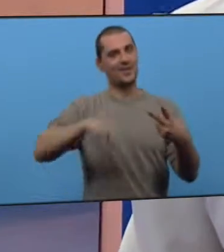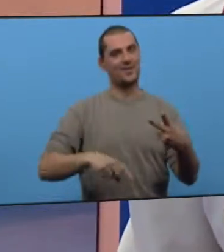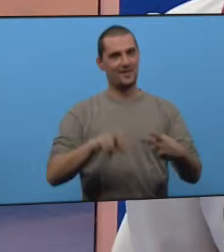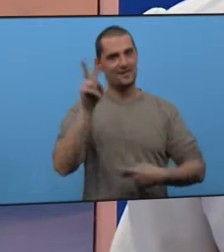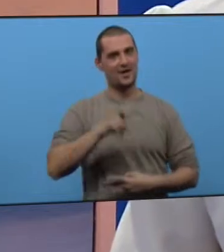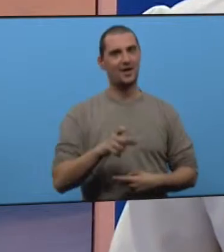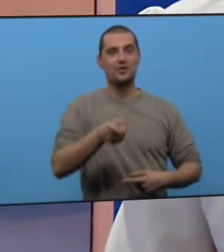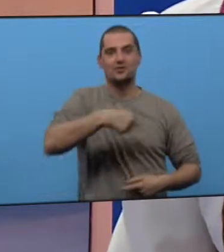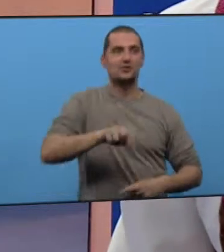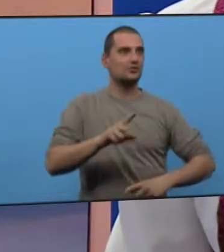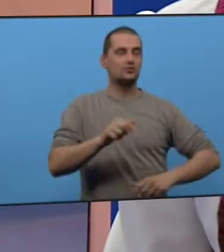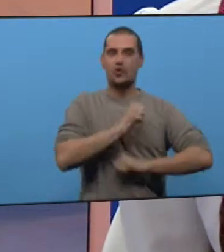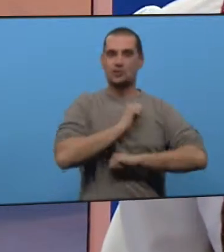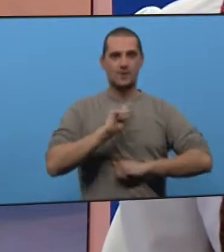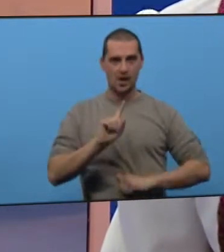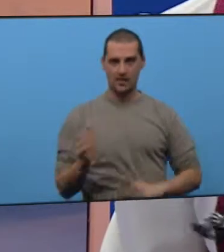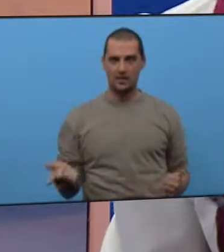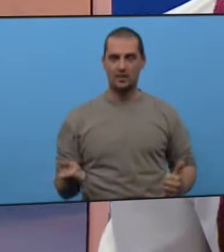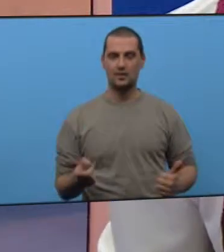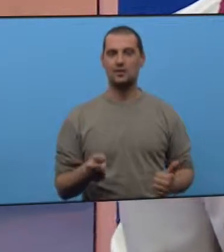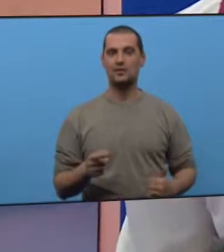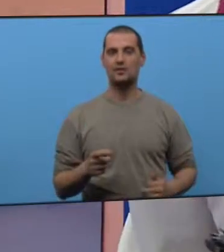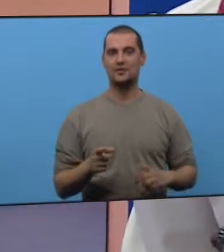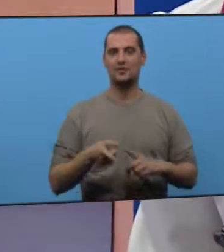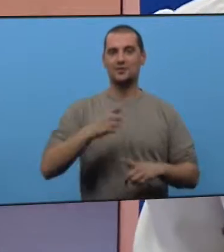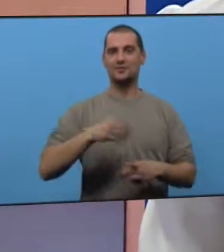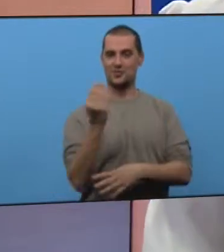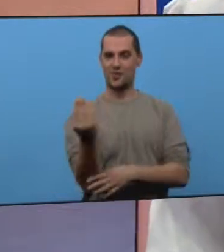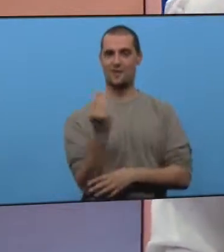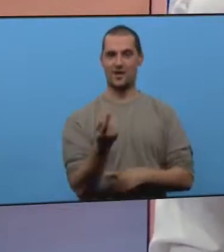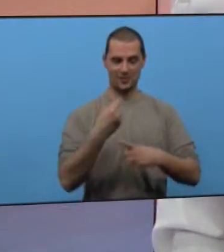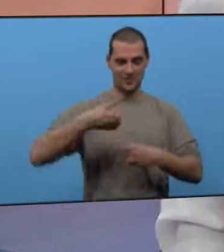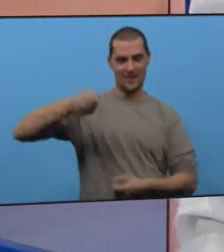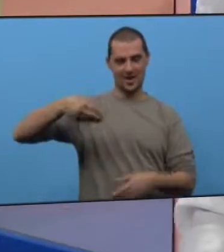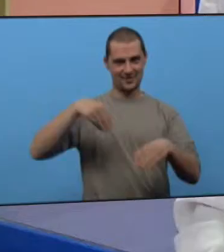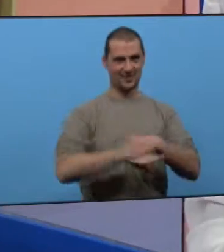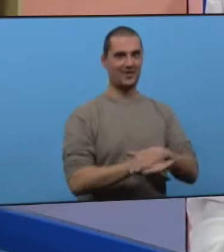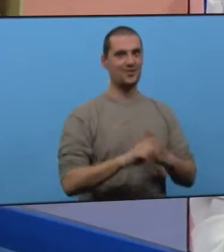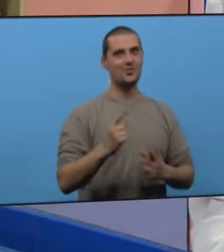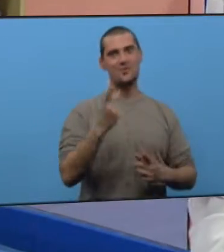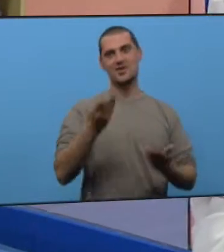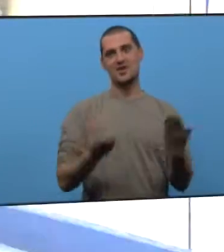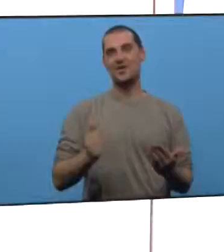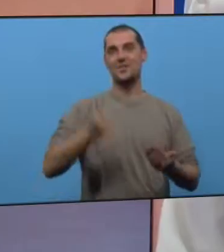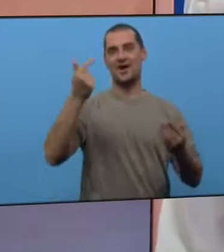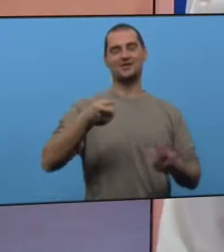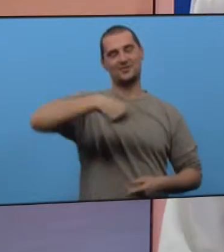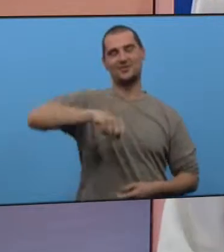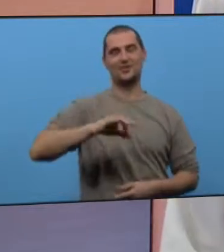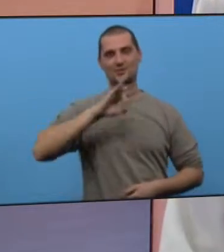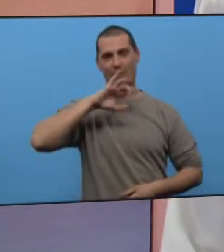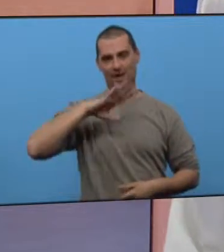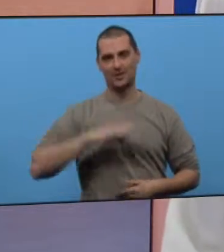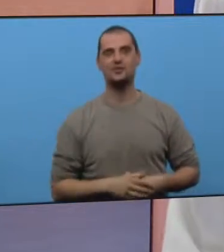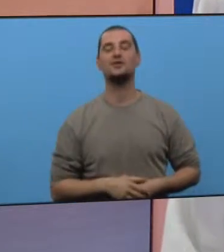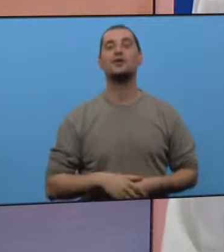non esperábamos, a verdade, de feito, pois, vimos con 1 kilo máis na maleta, o xa que estamos contentísimos. Gañamos